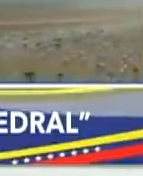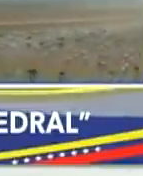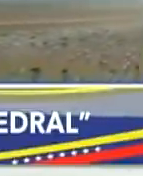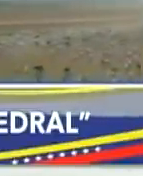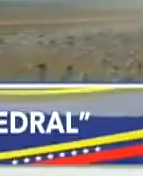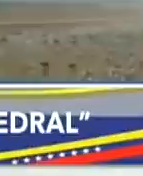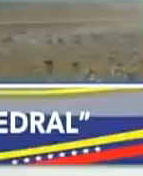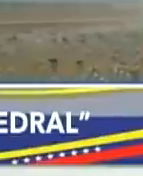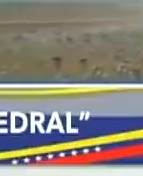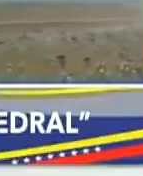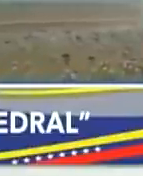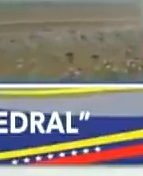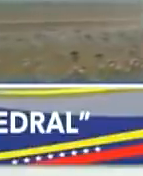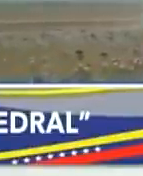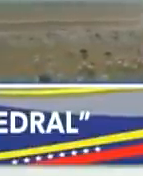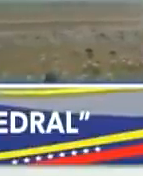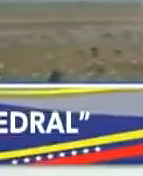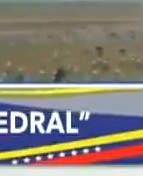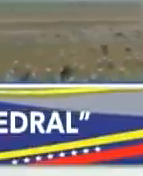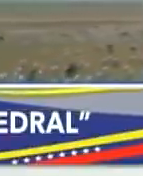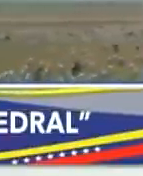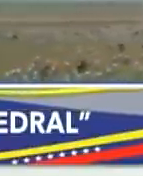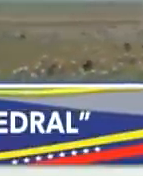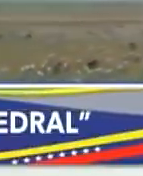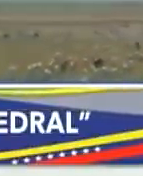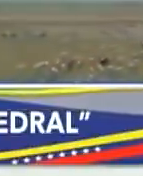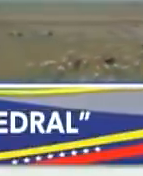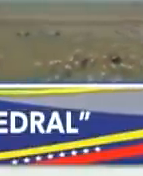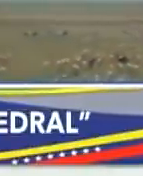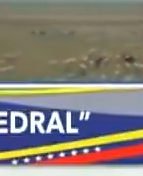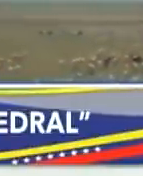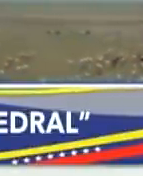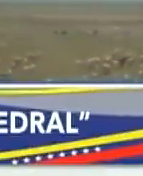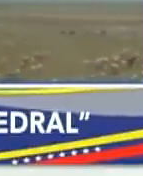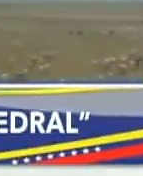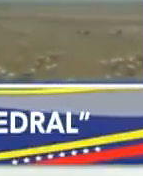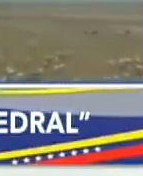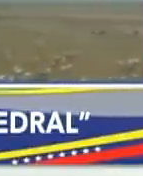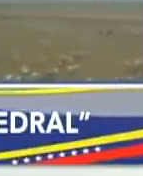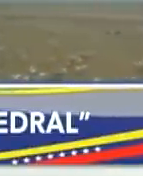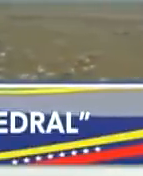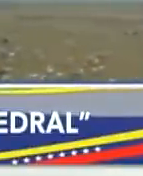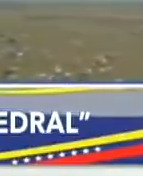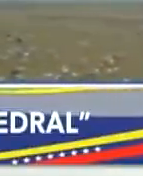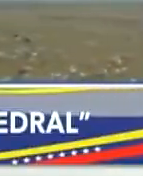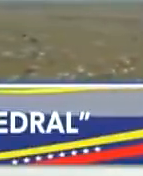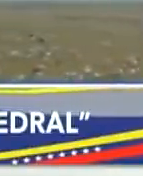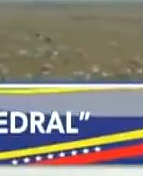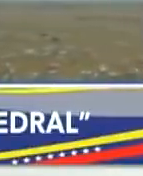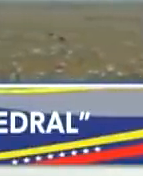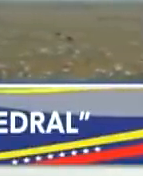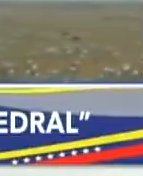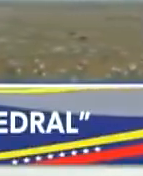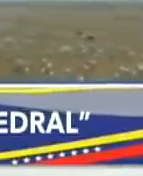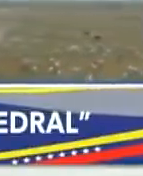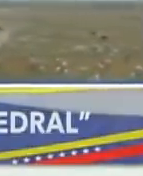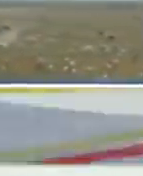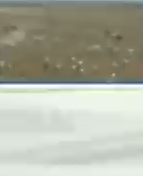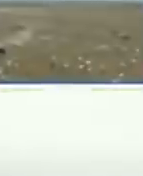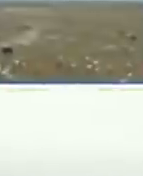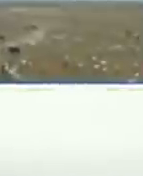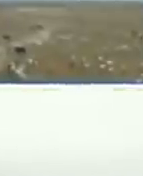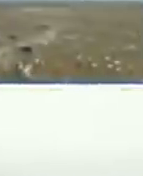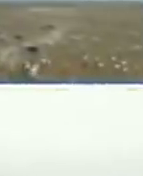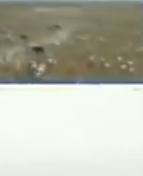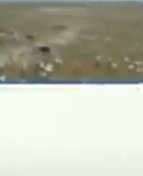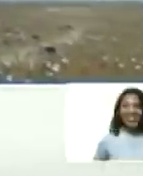exportadores legales compañero gobernador primer jinete de la pure el primer jinete el apure el gran